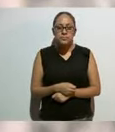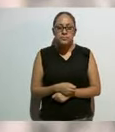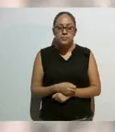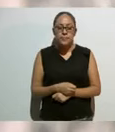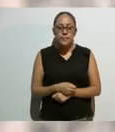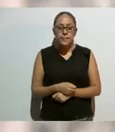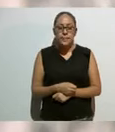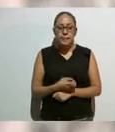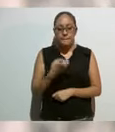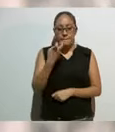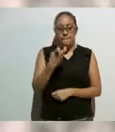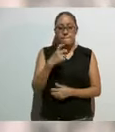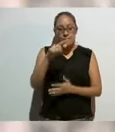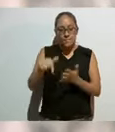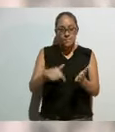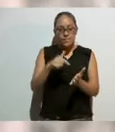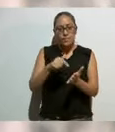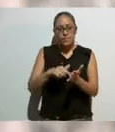este espacio,